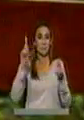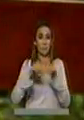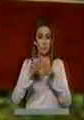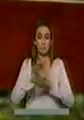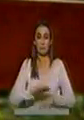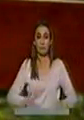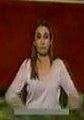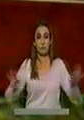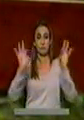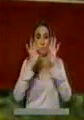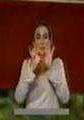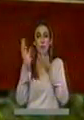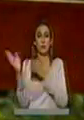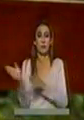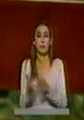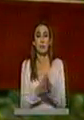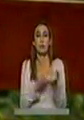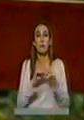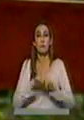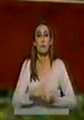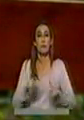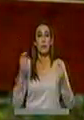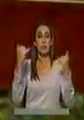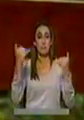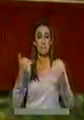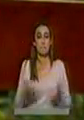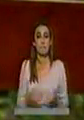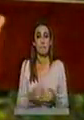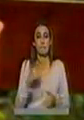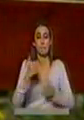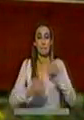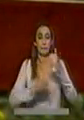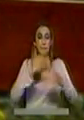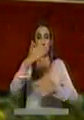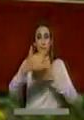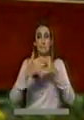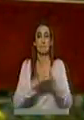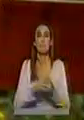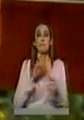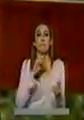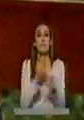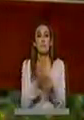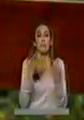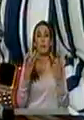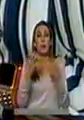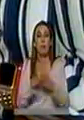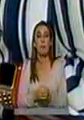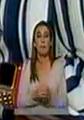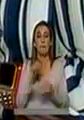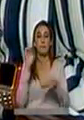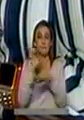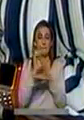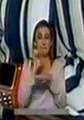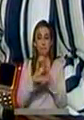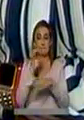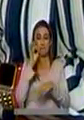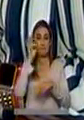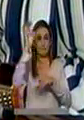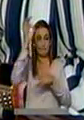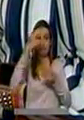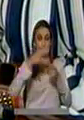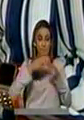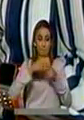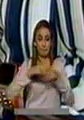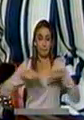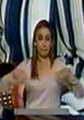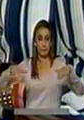un acuerdo importante y en otros un desacuerdo, pero esto hace de que sea nombrado, y eso es lo que queremos, de que Ecuador sea nombrado por muchas